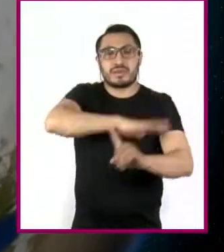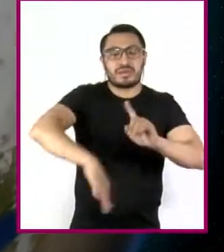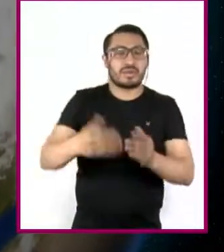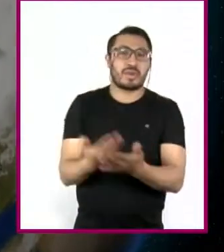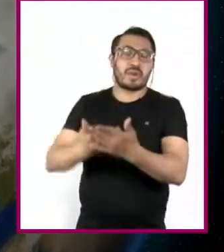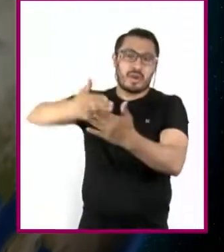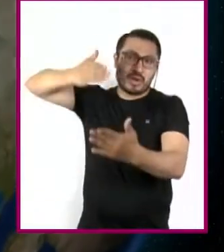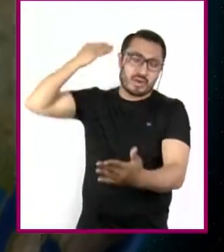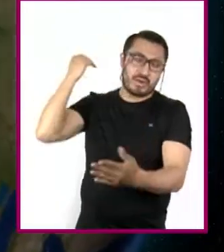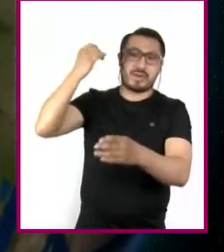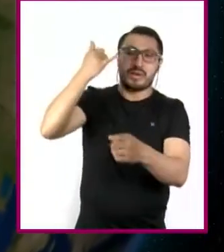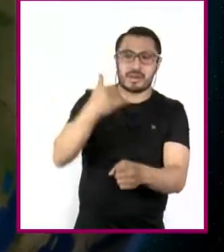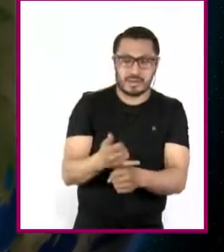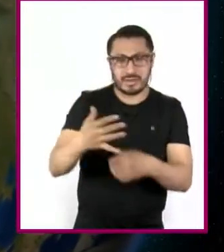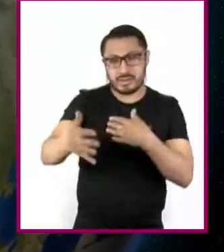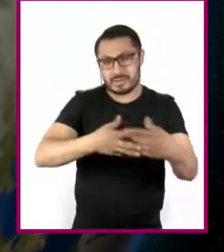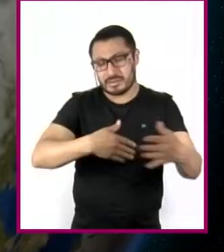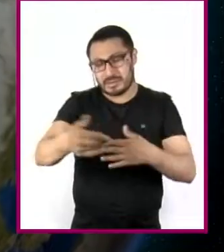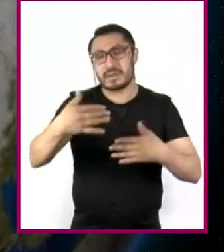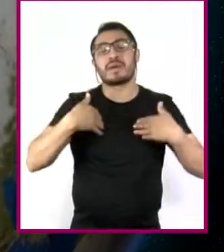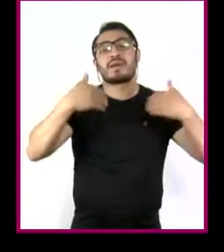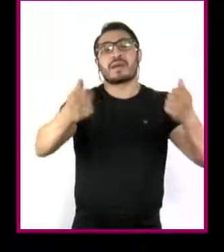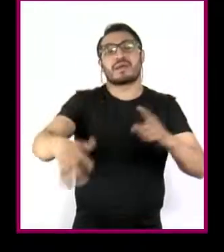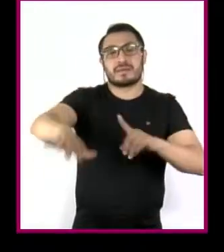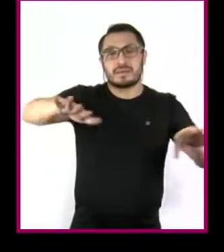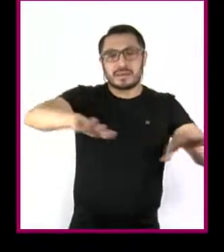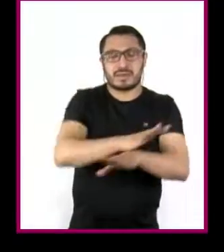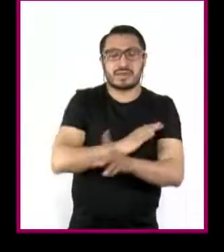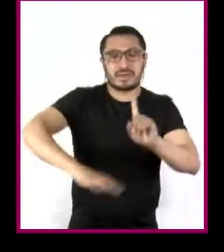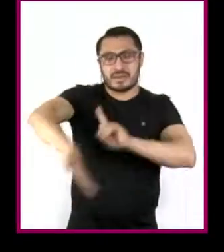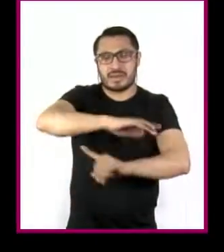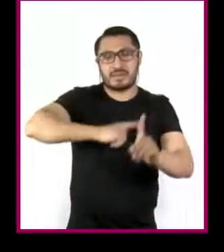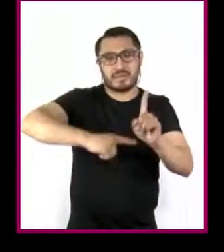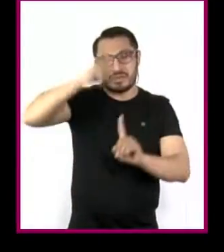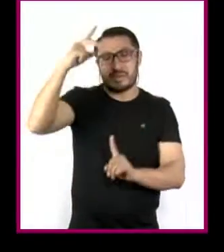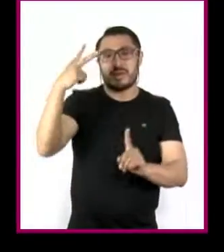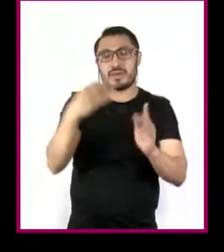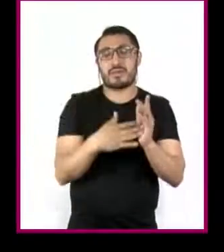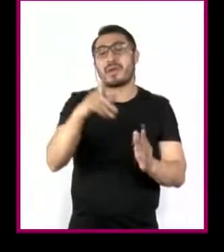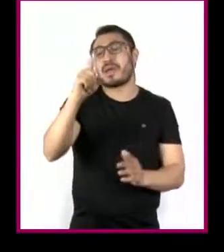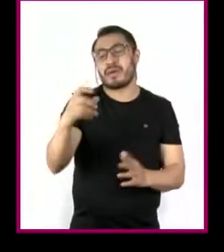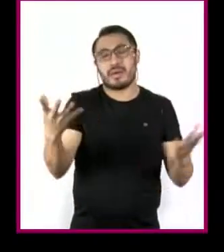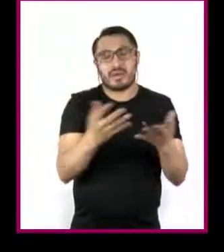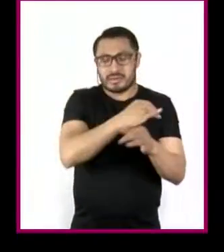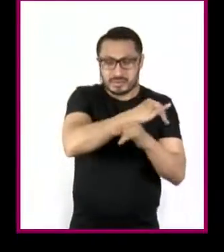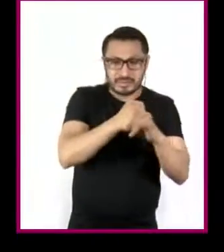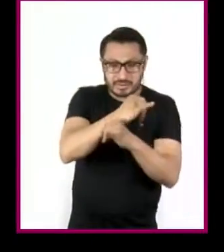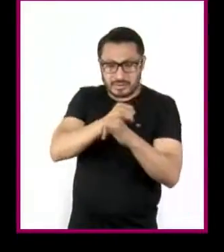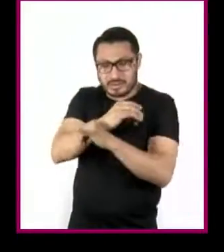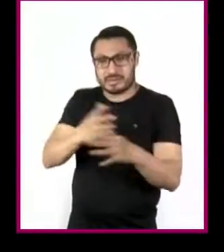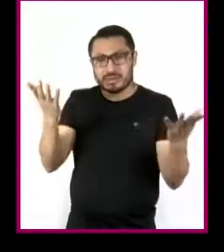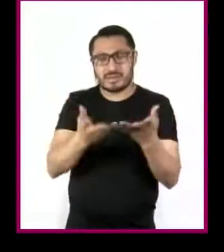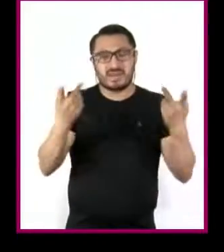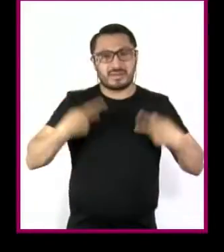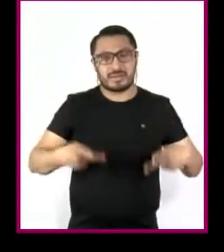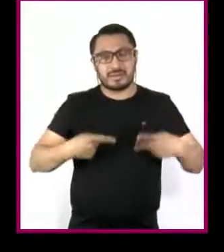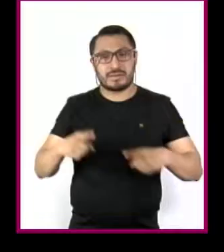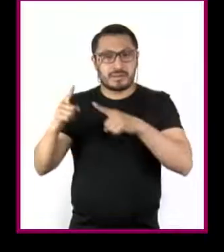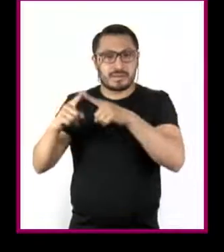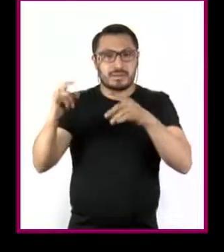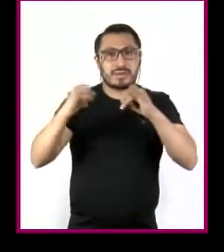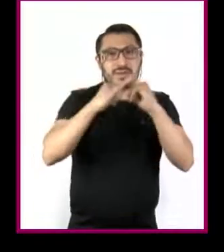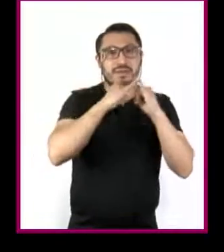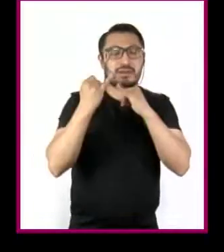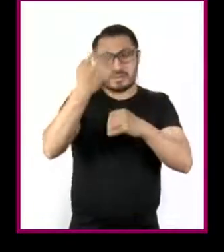actual, sino para entender el cambio climático. En 2020, una investigación realizada por miembros de diferentes instituciones